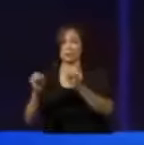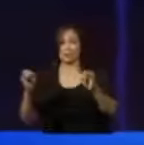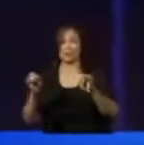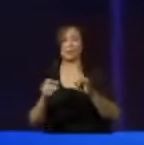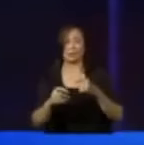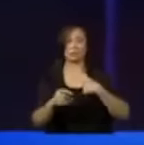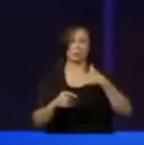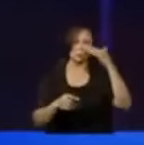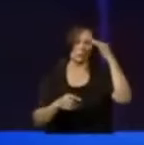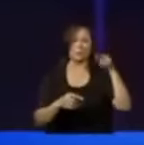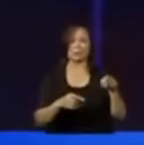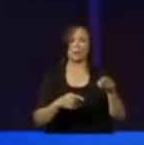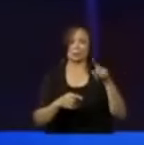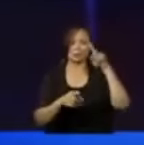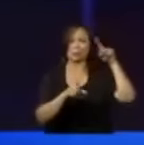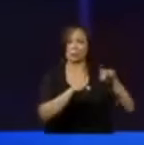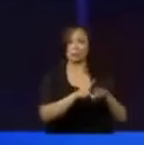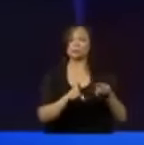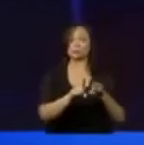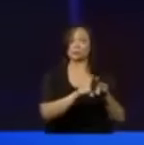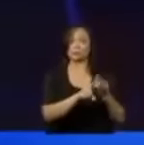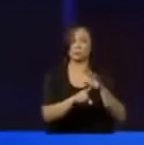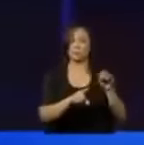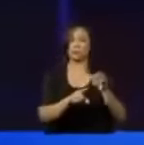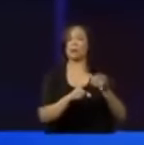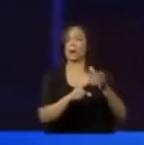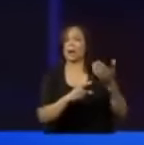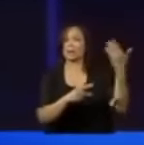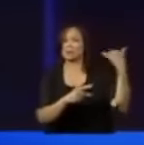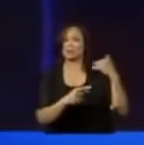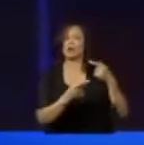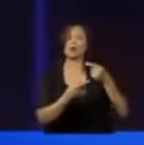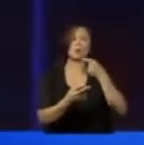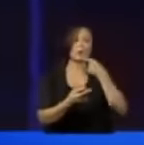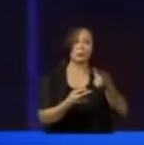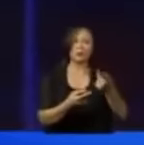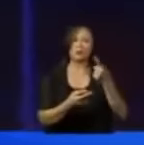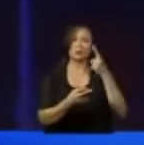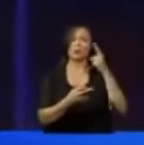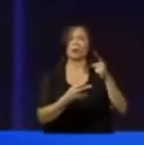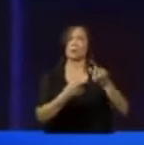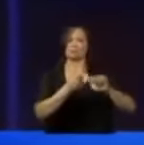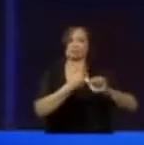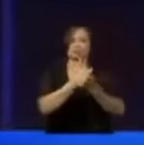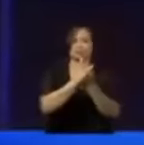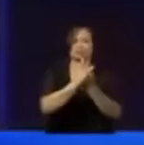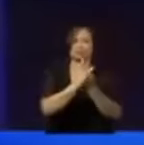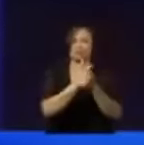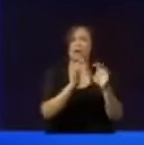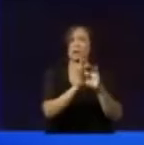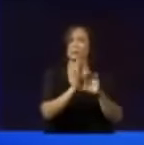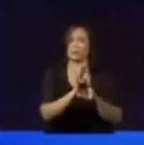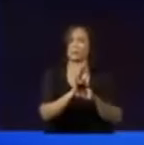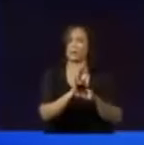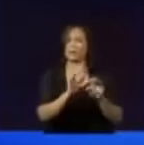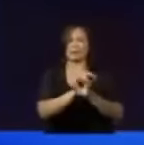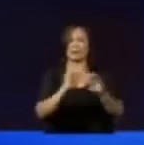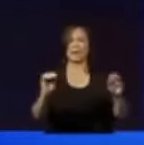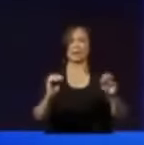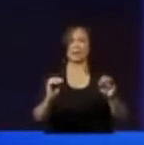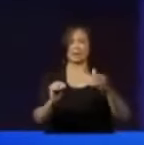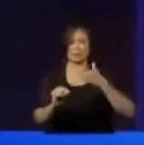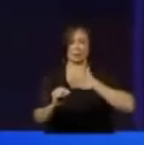Independiente, y en algo que yo sé que la oposición va a estar de acuerdo también, porque en otras ocasiones lo ha mencionado, ponerle un candado a la Constitución para que